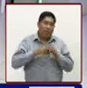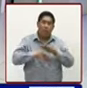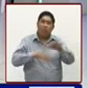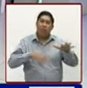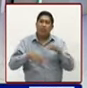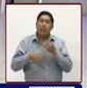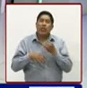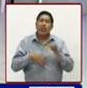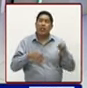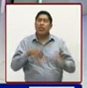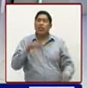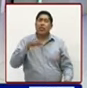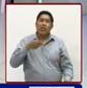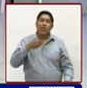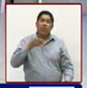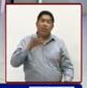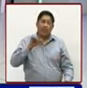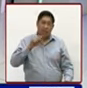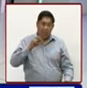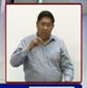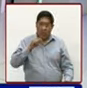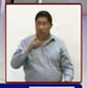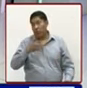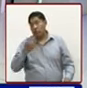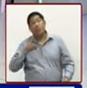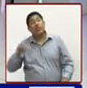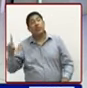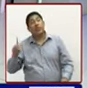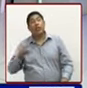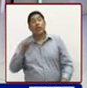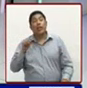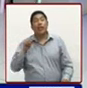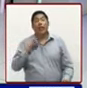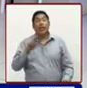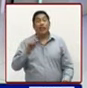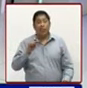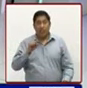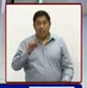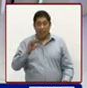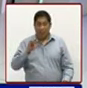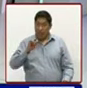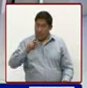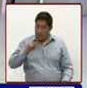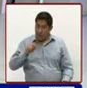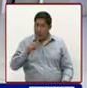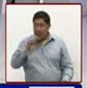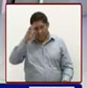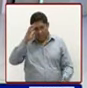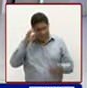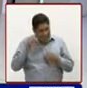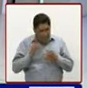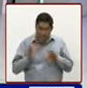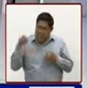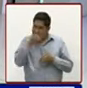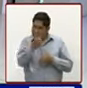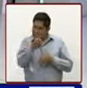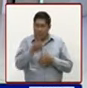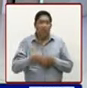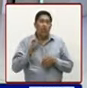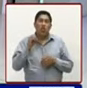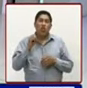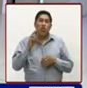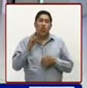aparece Isnaldo. Por el sector derecho estará corriendo Jaime Arrascaeta. El hombre de creación en Die Strongest será Michael Ortega para dejar